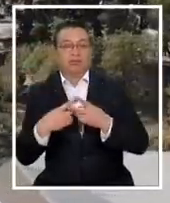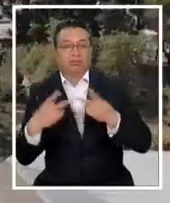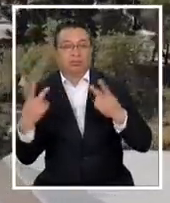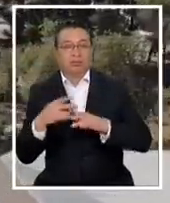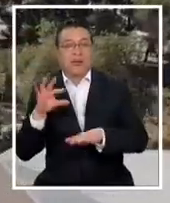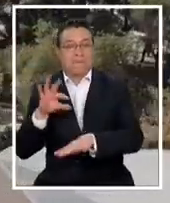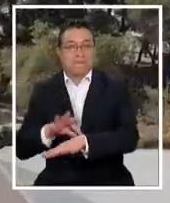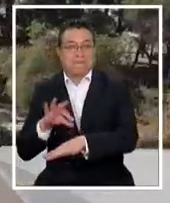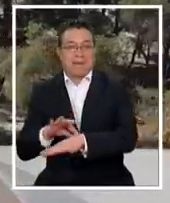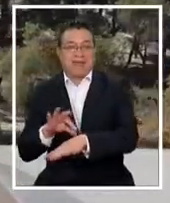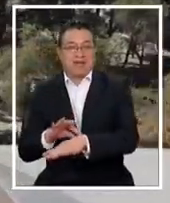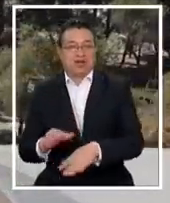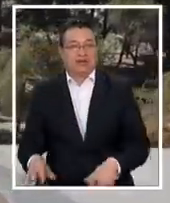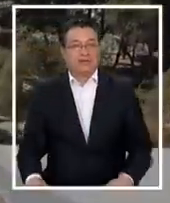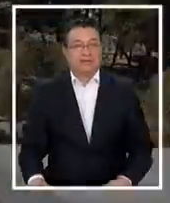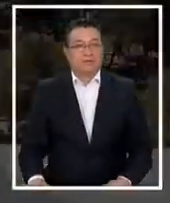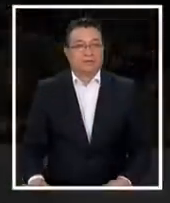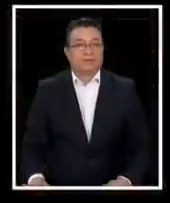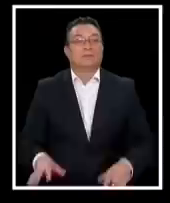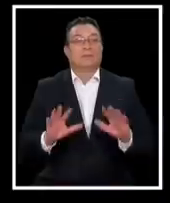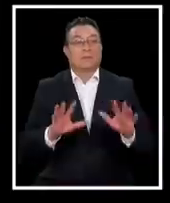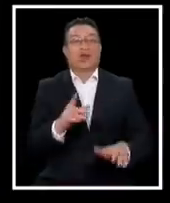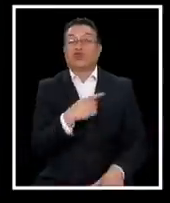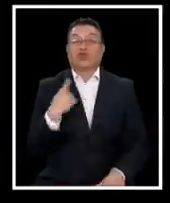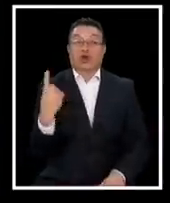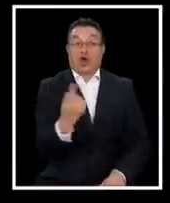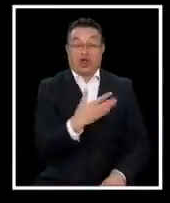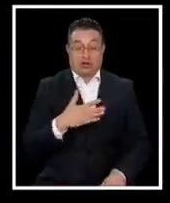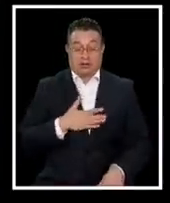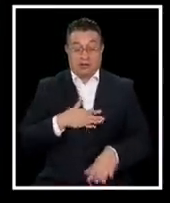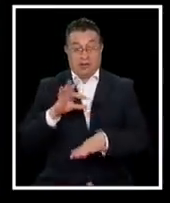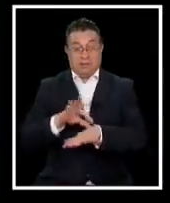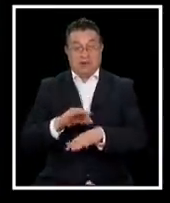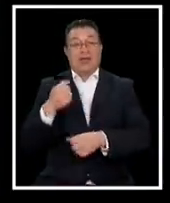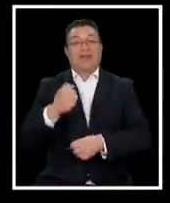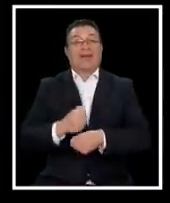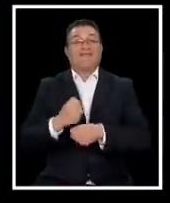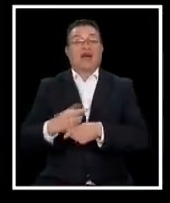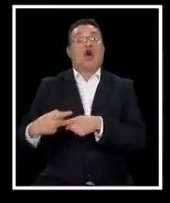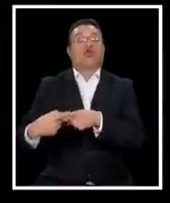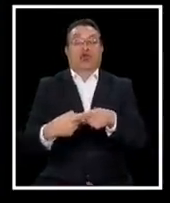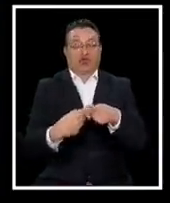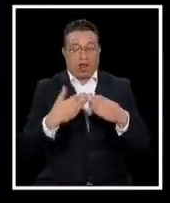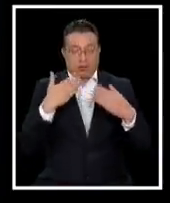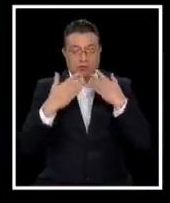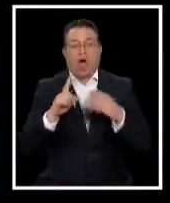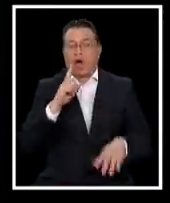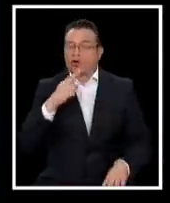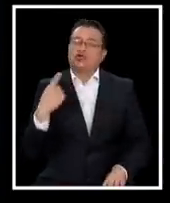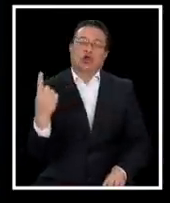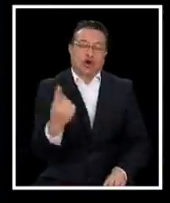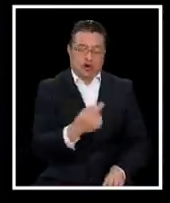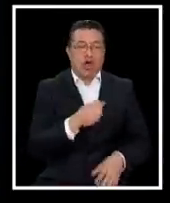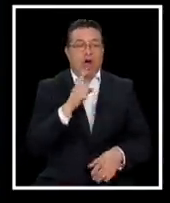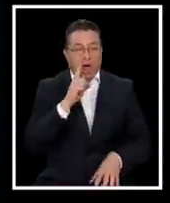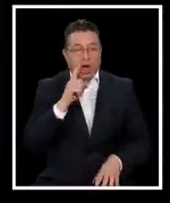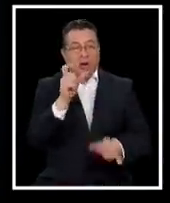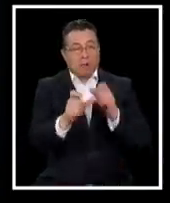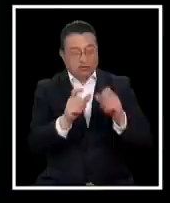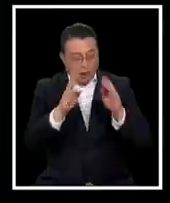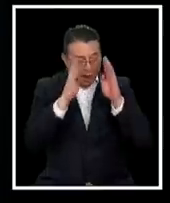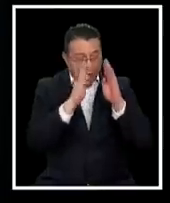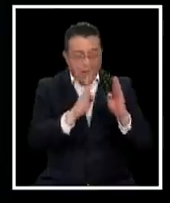de médico. A ver, todos nosotros los médicos hacemos trabajos sociales, todos. Yo no conozco ningún colega que no lo haya hecho y que no haya visto